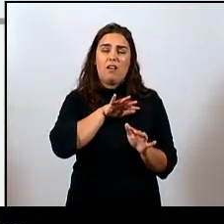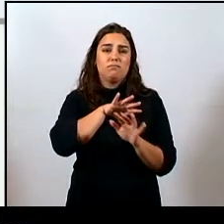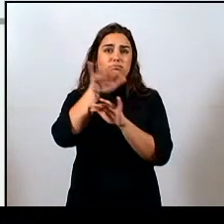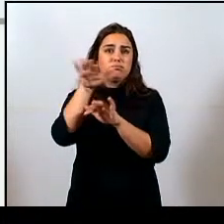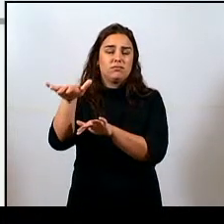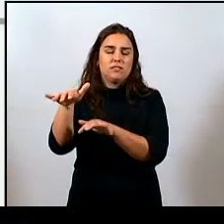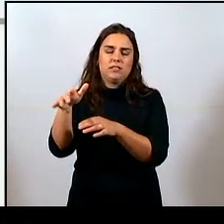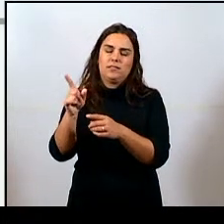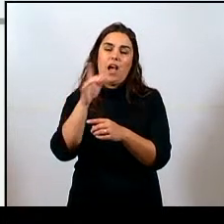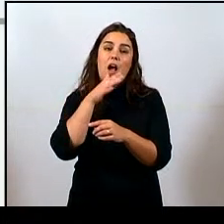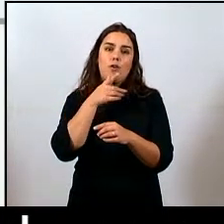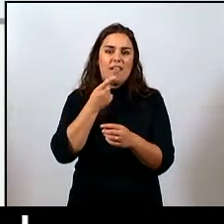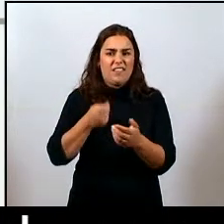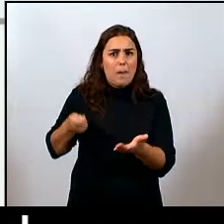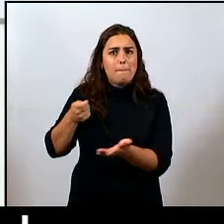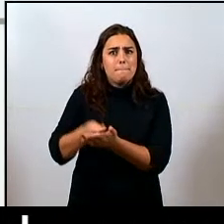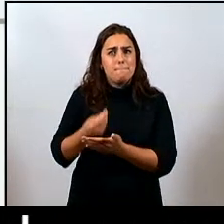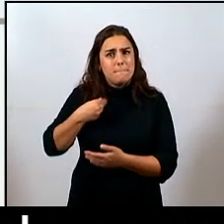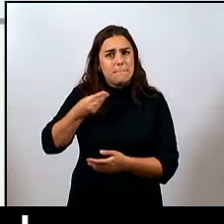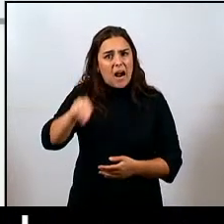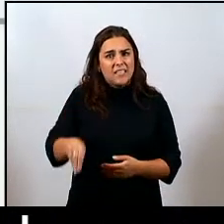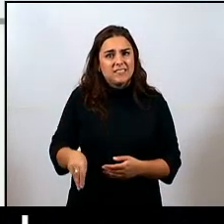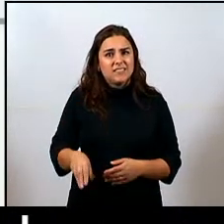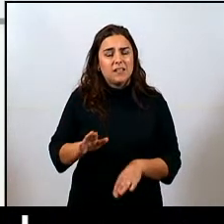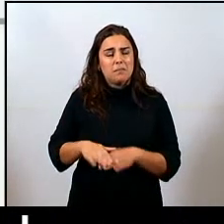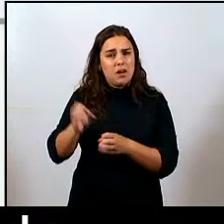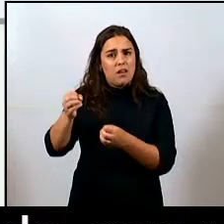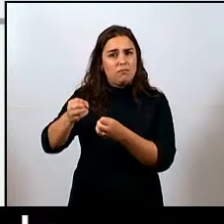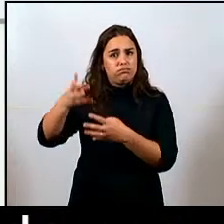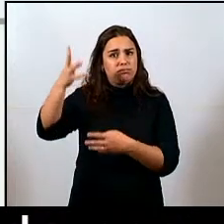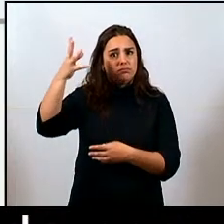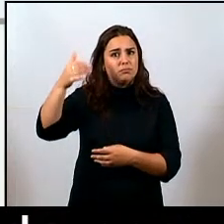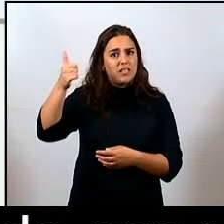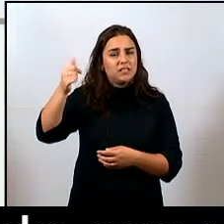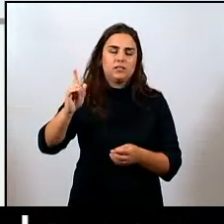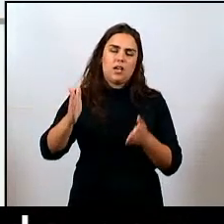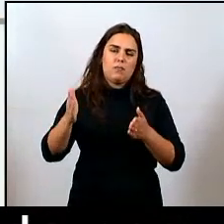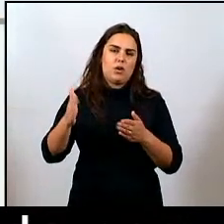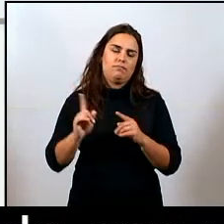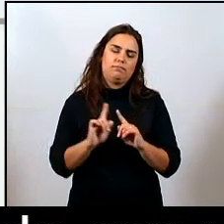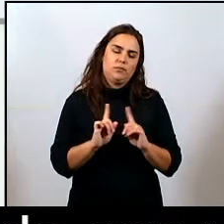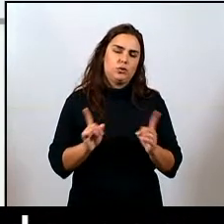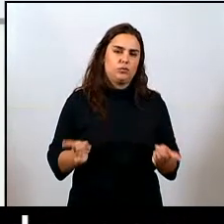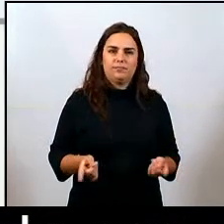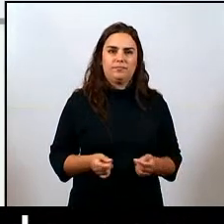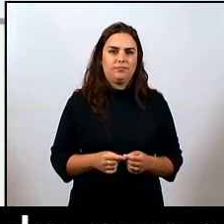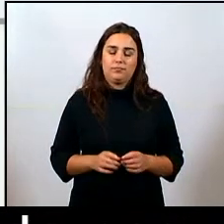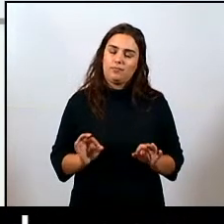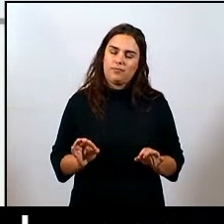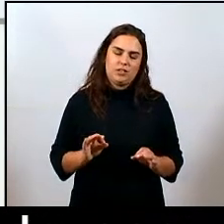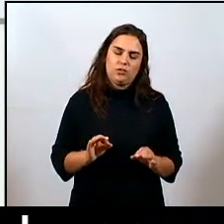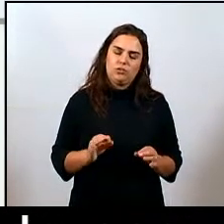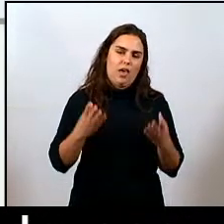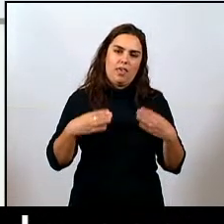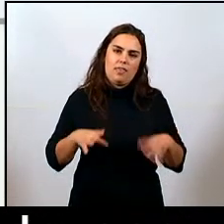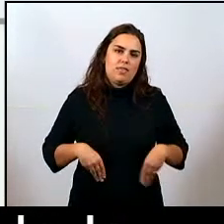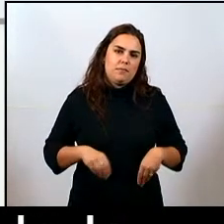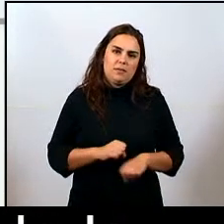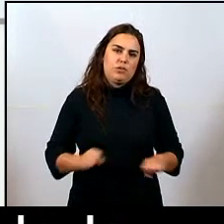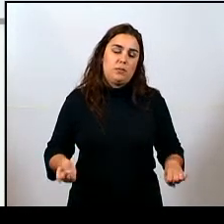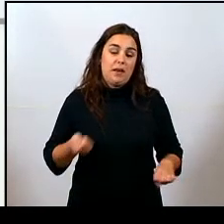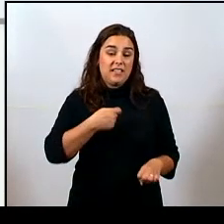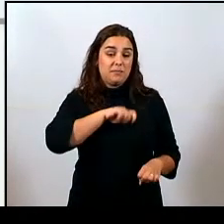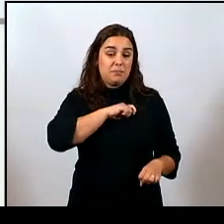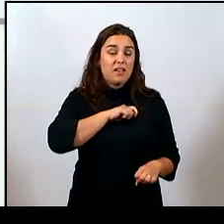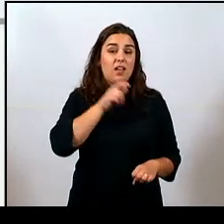tenemos que poner otro dinero más para seguir inflando la legislatura. Hombre, esto no es de recibo. El resto de España no puede